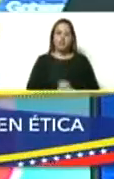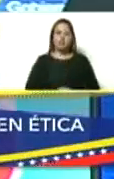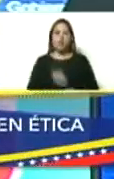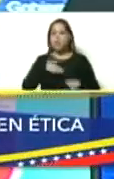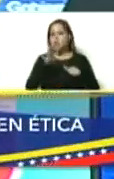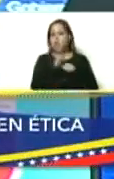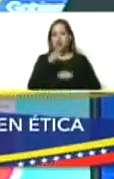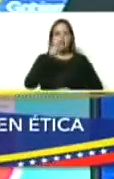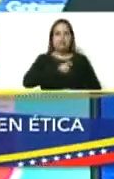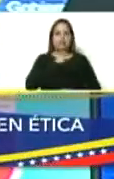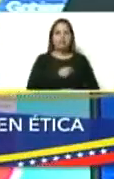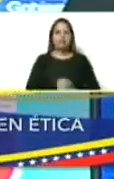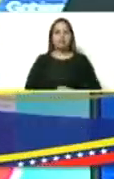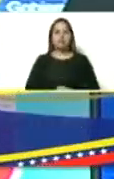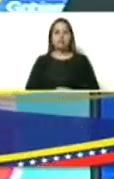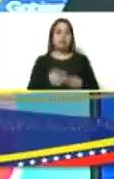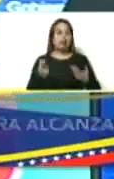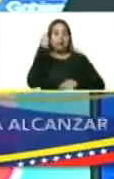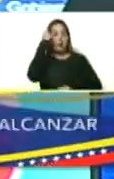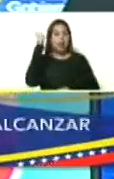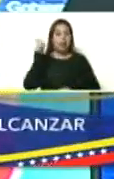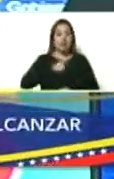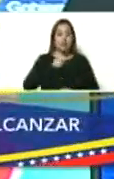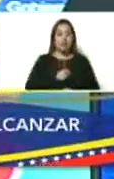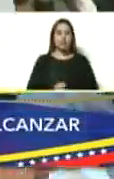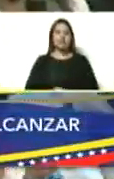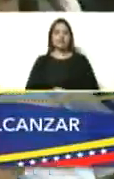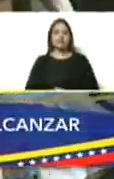lo necesite, cuando lo necesite.